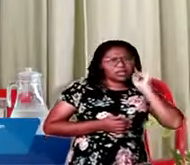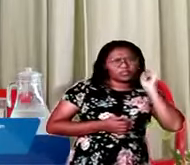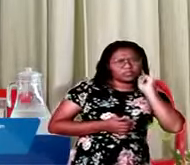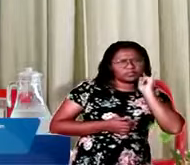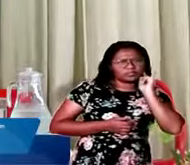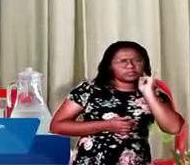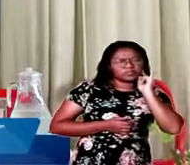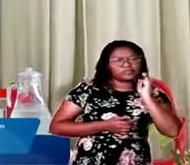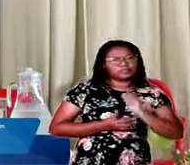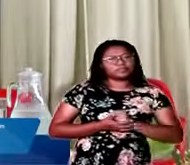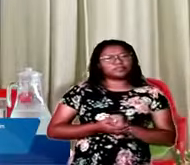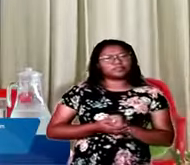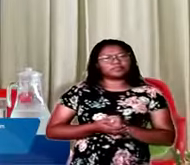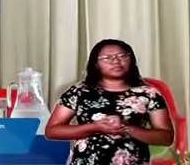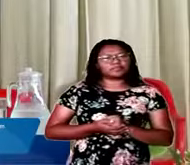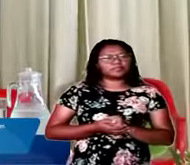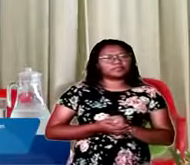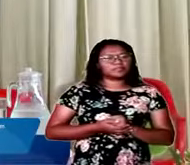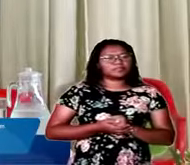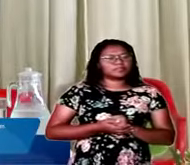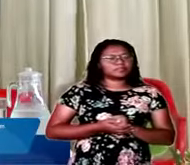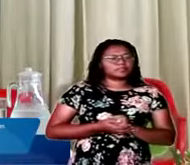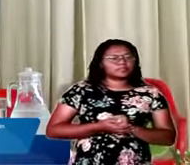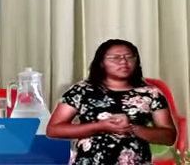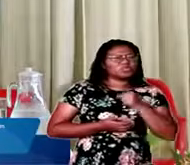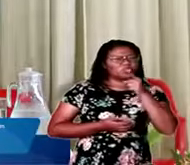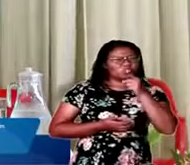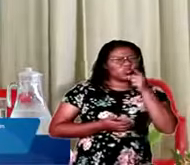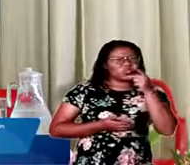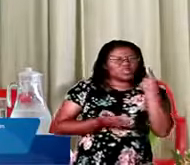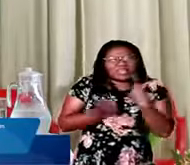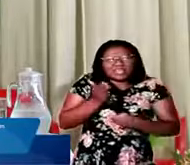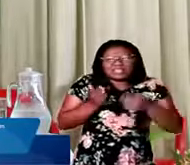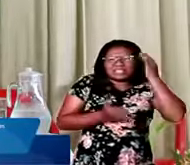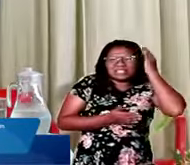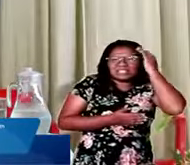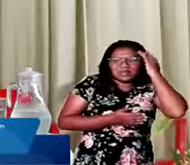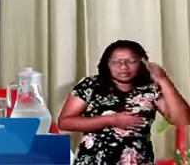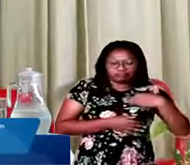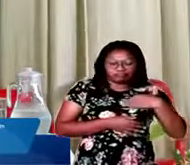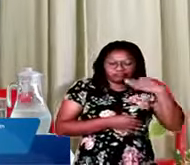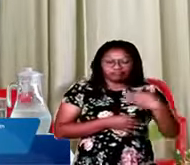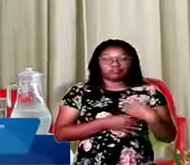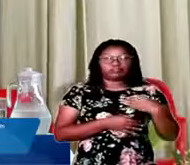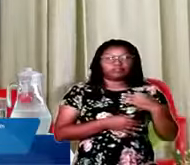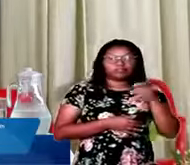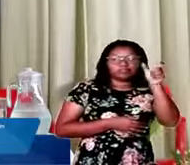¿Qué sabe usted de la dignidad humana?